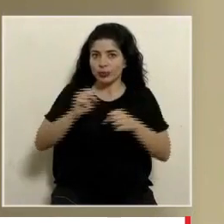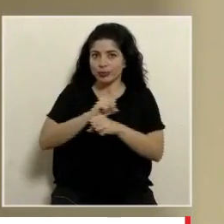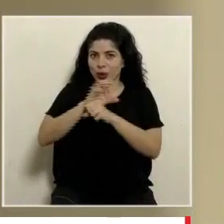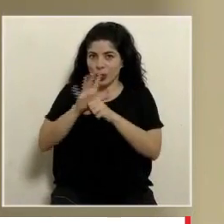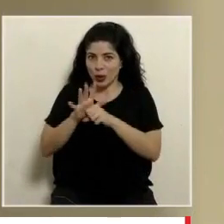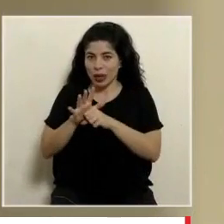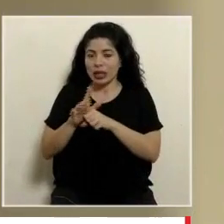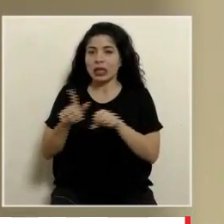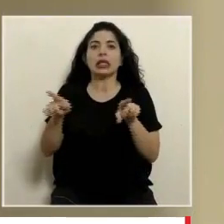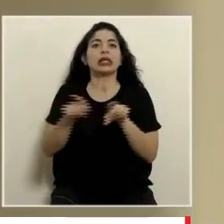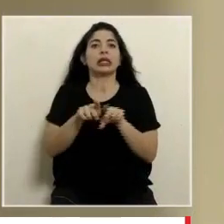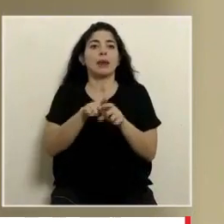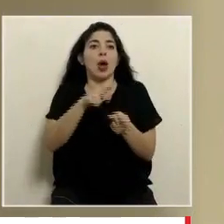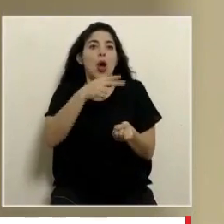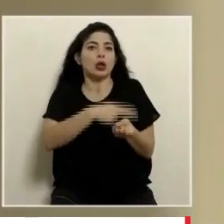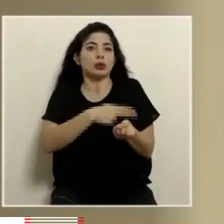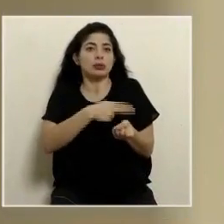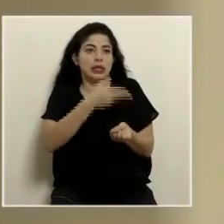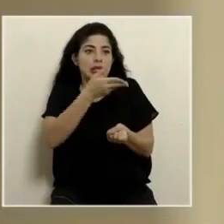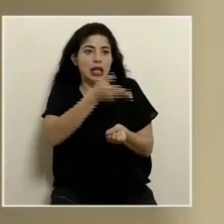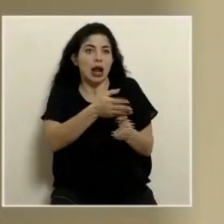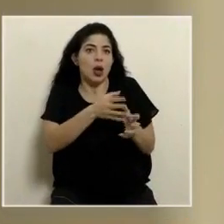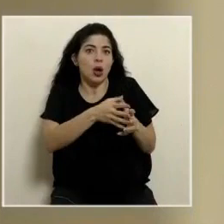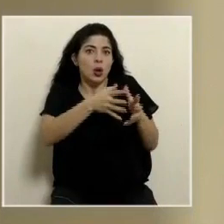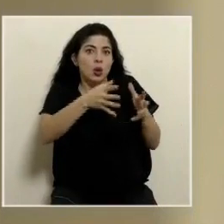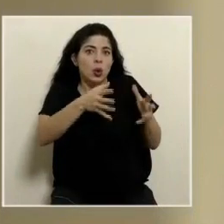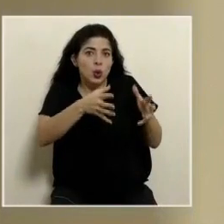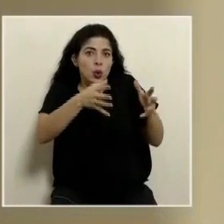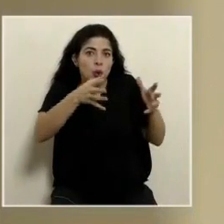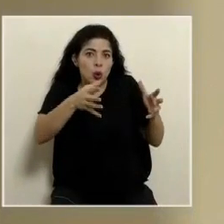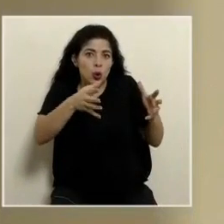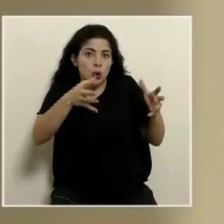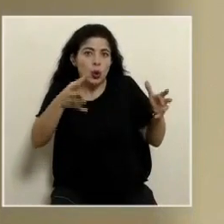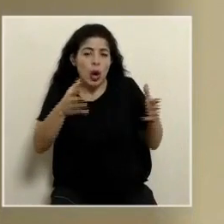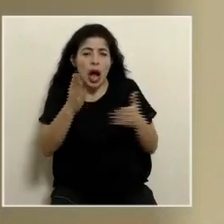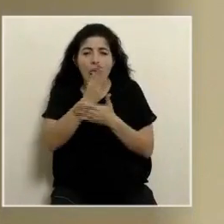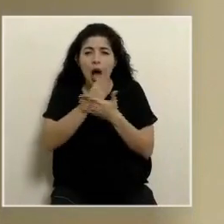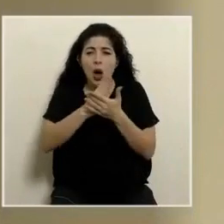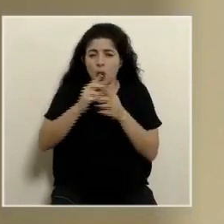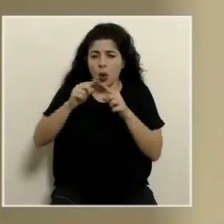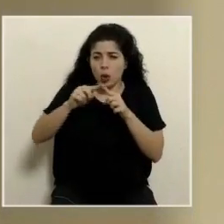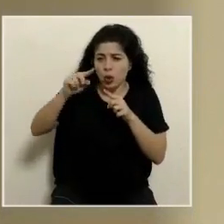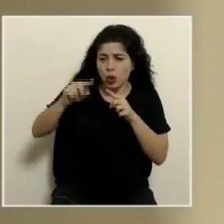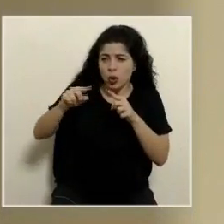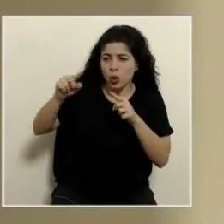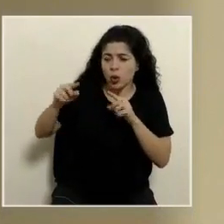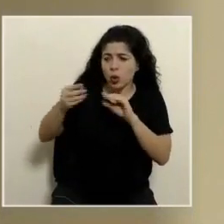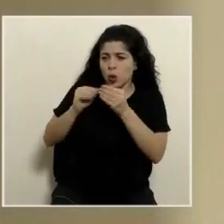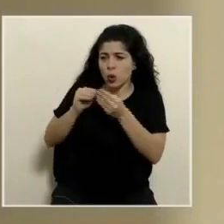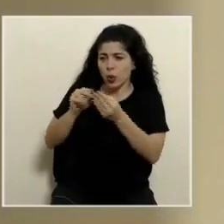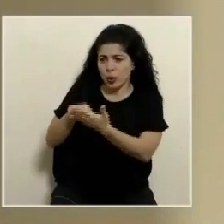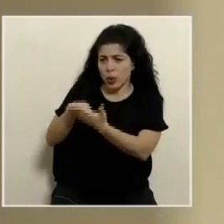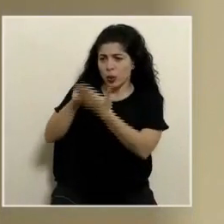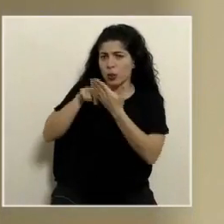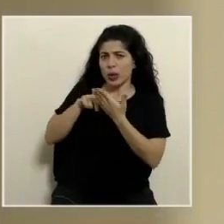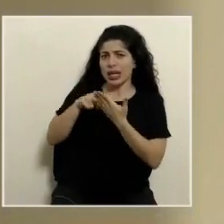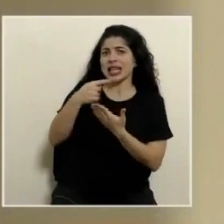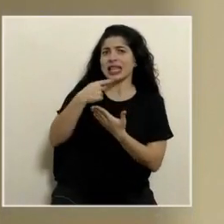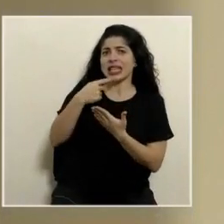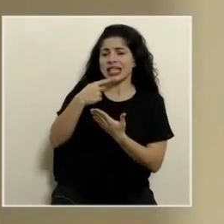como de las hospitalizaciones. Si bien hay algunos indicadores que muestran algún tipo